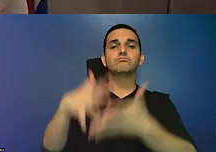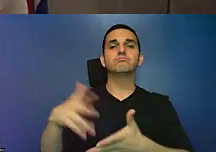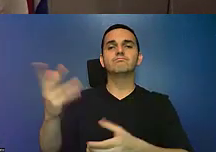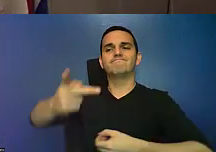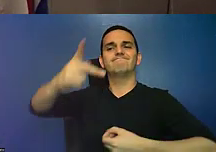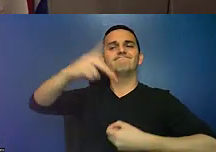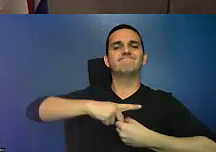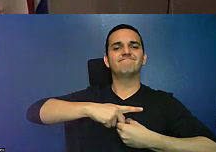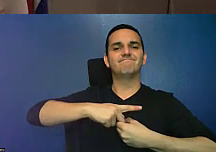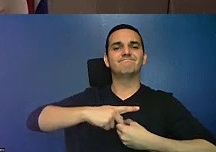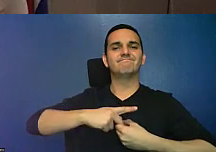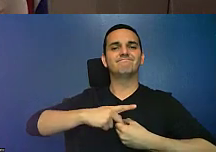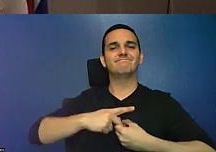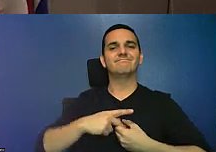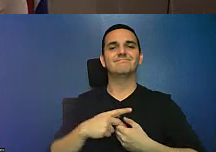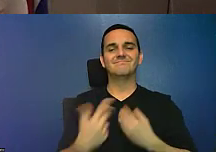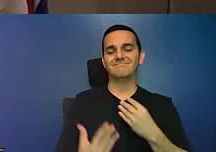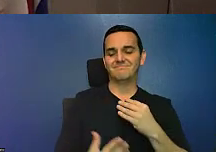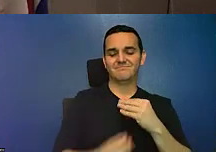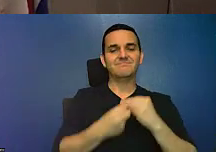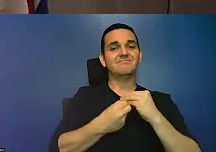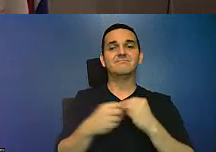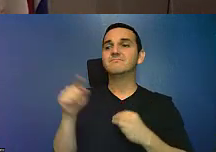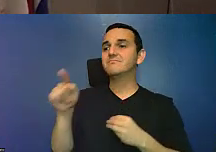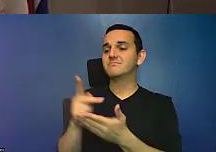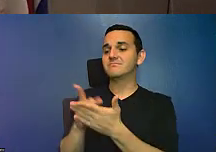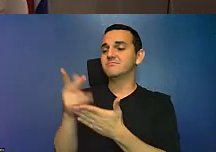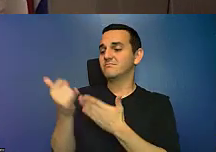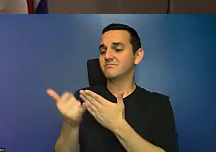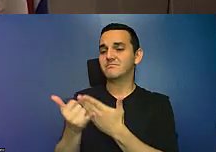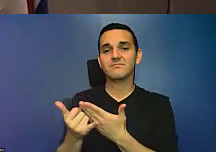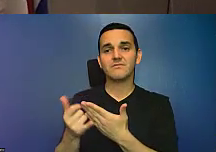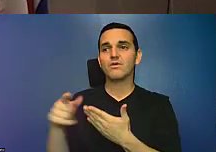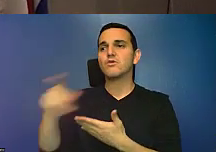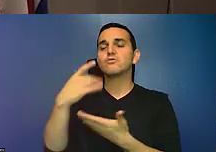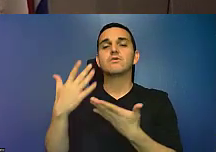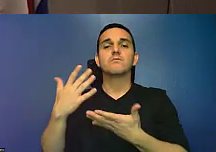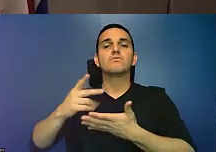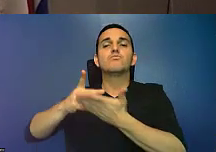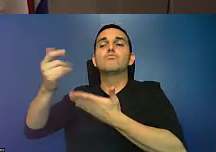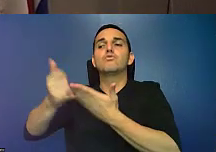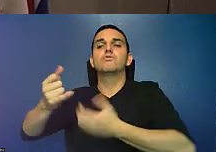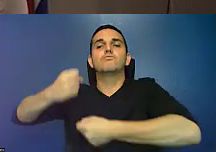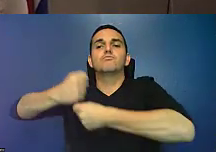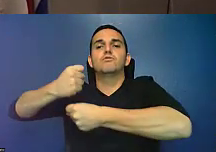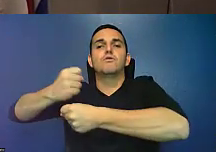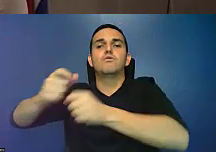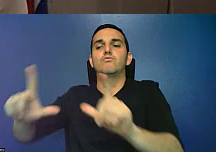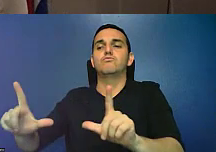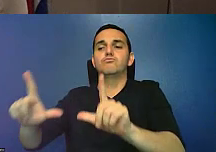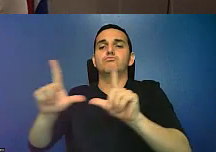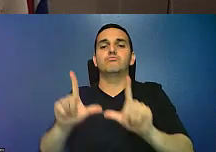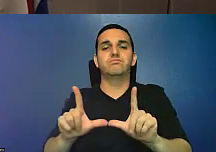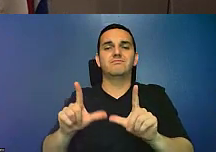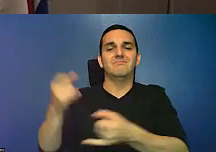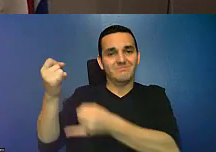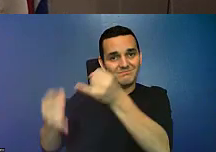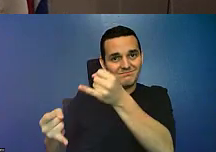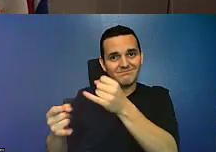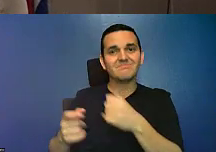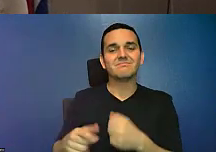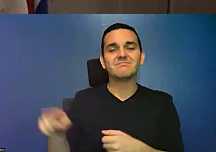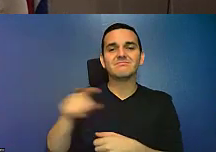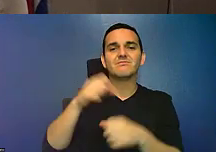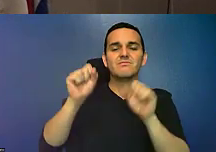también lo que son proyectos de trabajo final de graduación. Entonces, los robots requieren programación de circuitos y